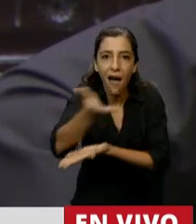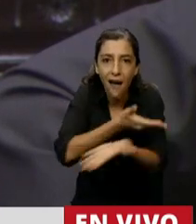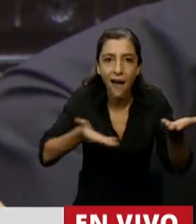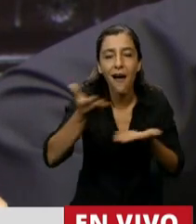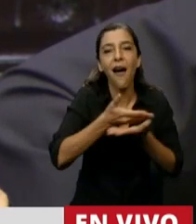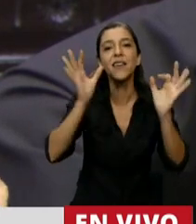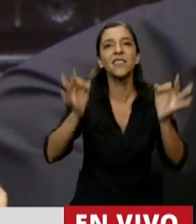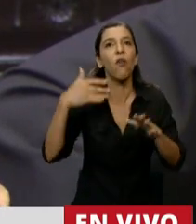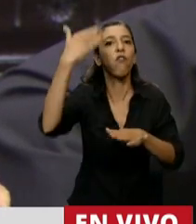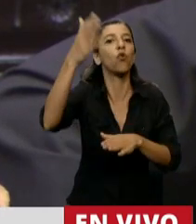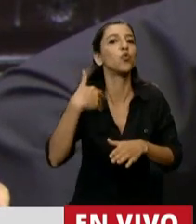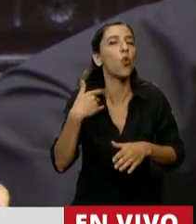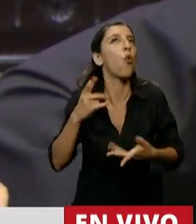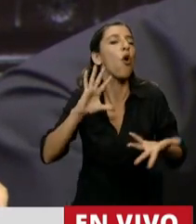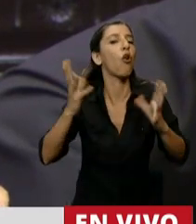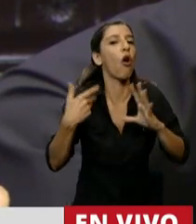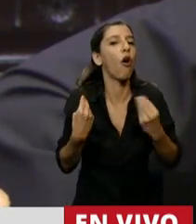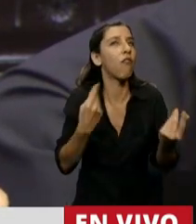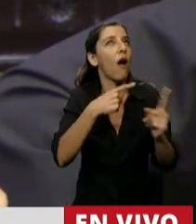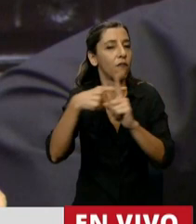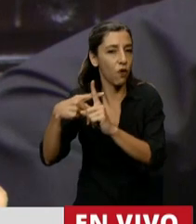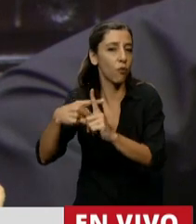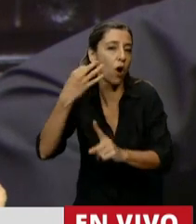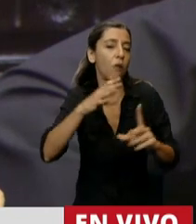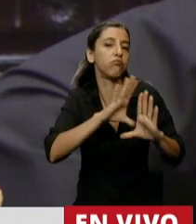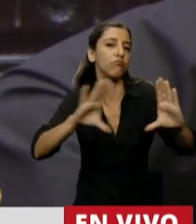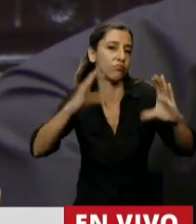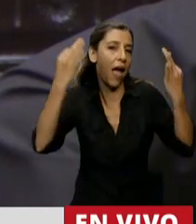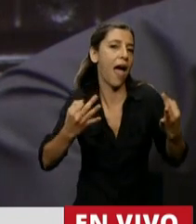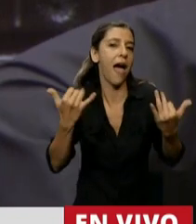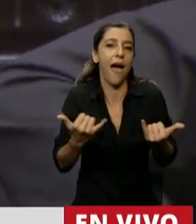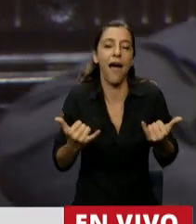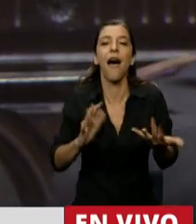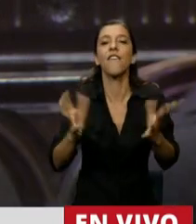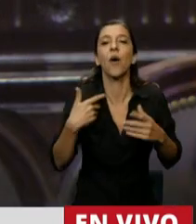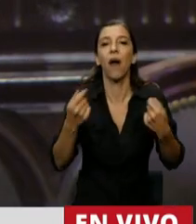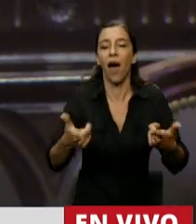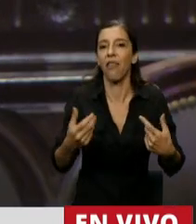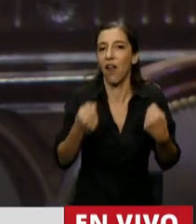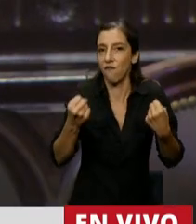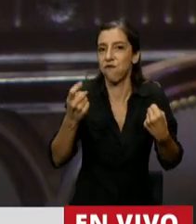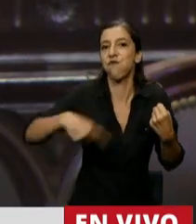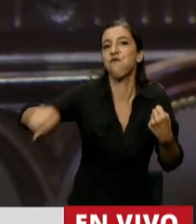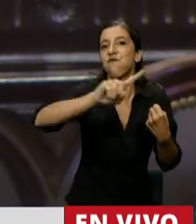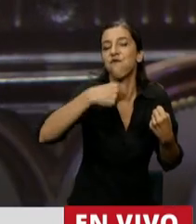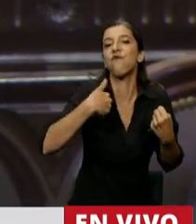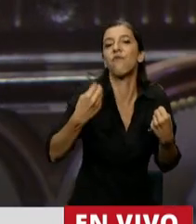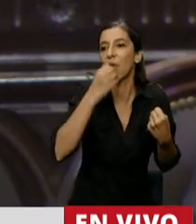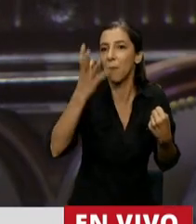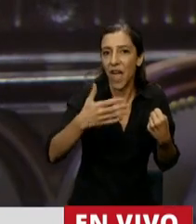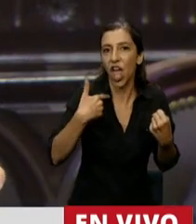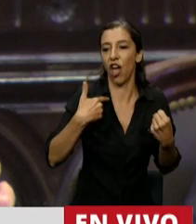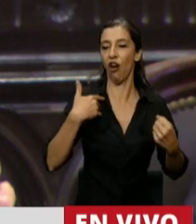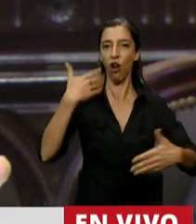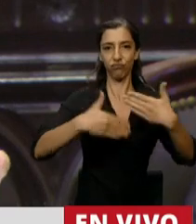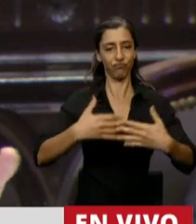Vamos a aprobar esta fórmula, que es una fórmula, como les decía hoy, que está viniendo a recuperar y fortalecer el poder adquisitivo de nuestros jubilados, de nuestras jubiladas, de nuestro